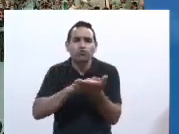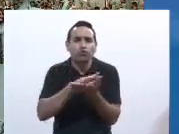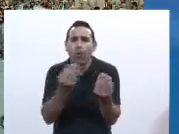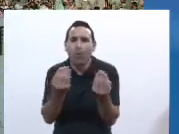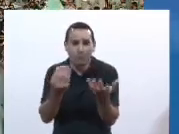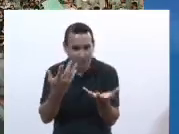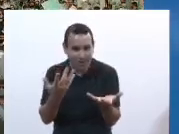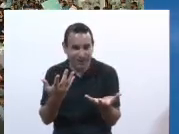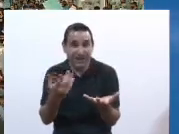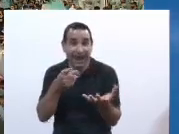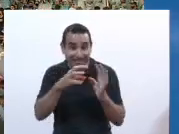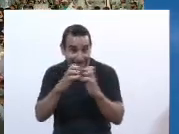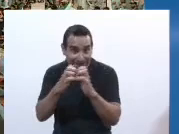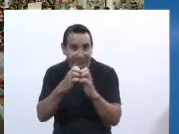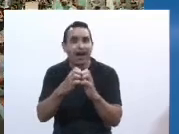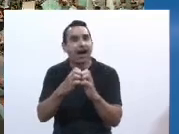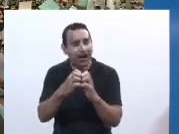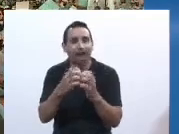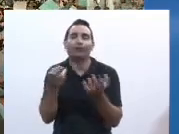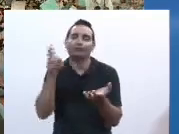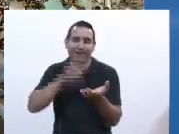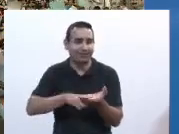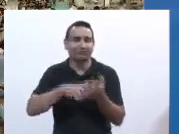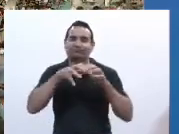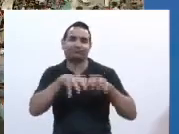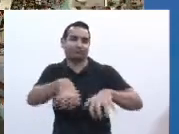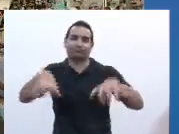debate aparecieron nuevamente una grieta